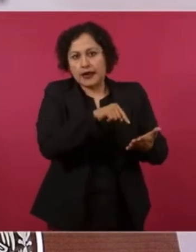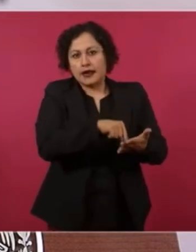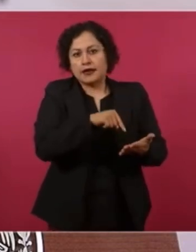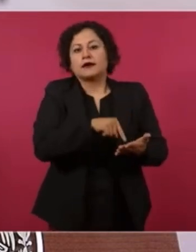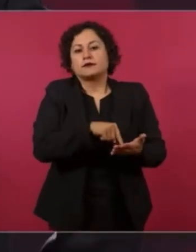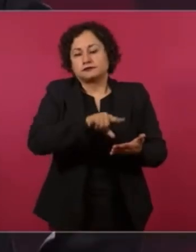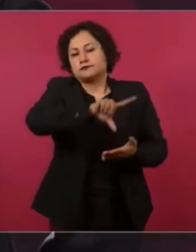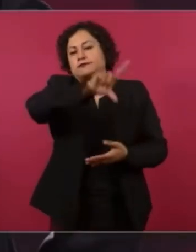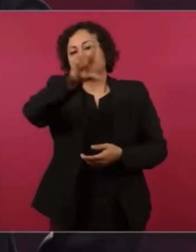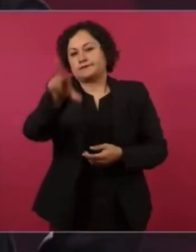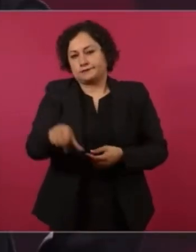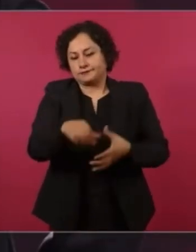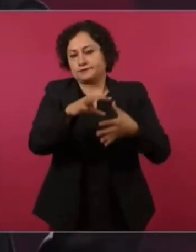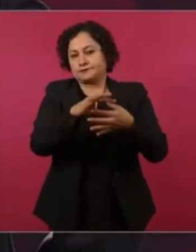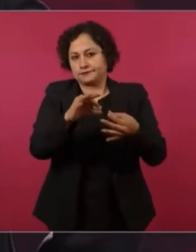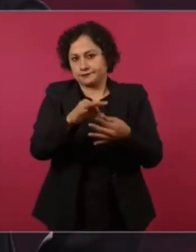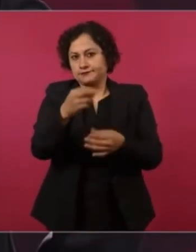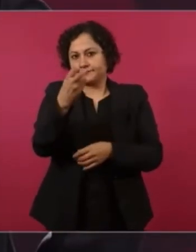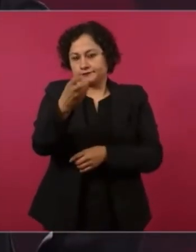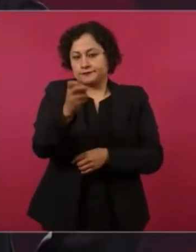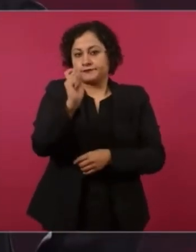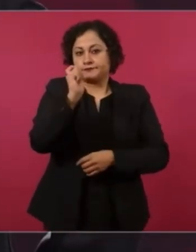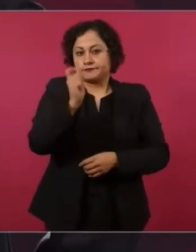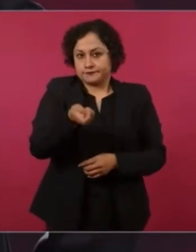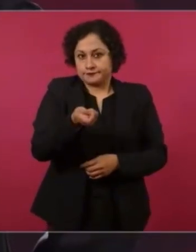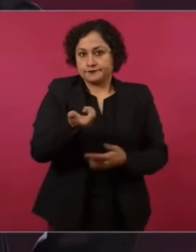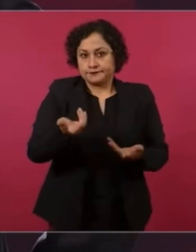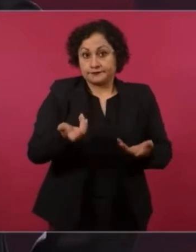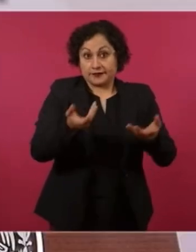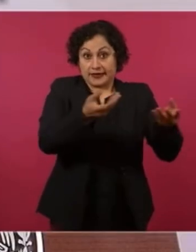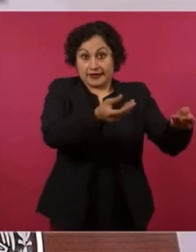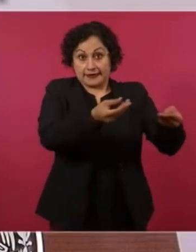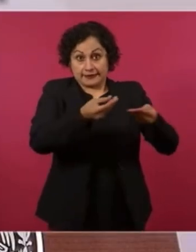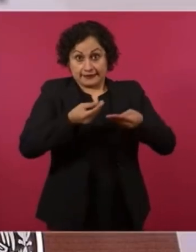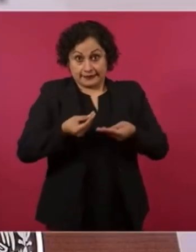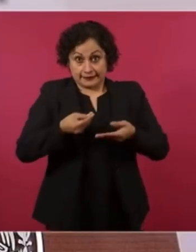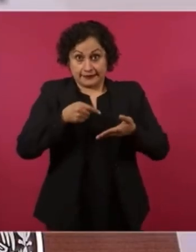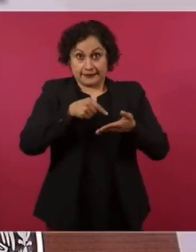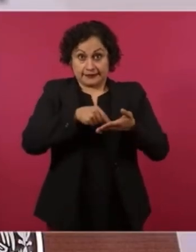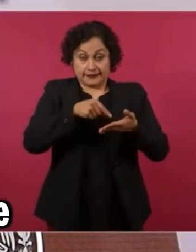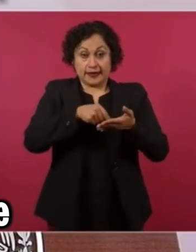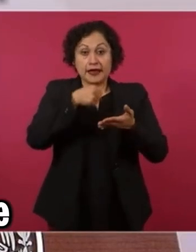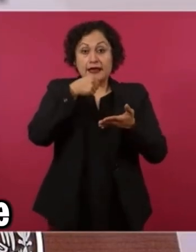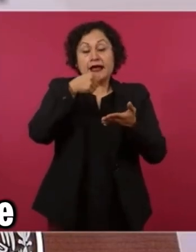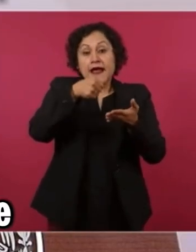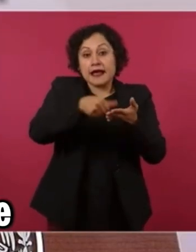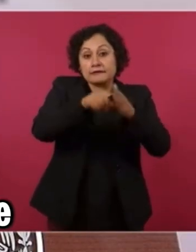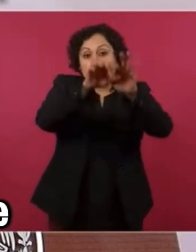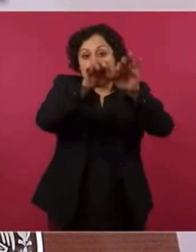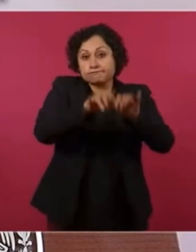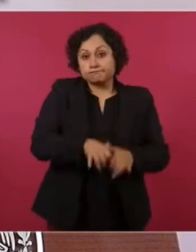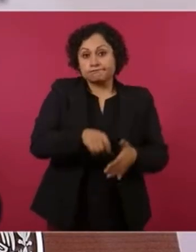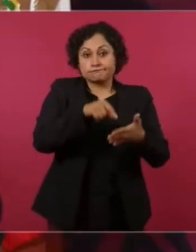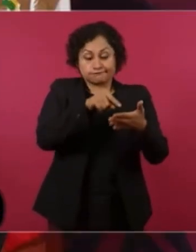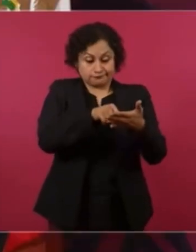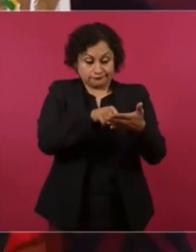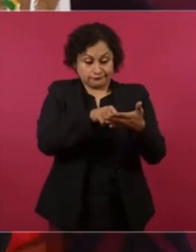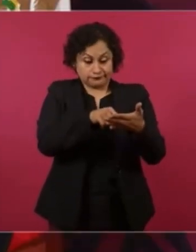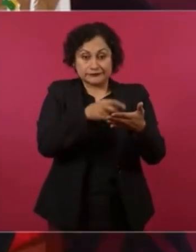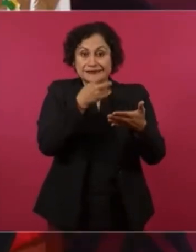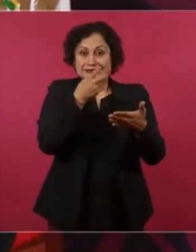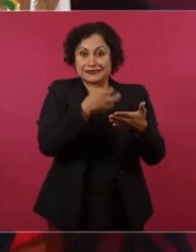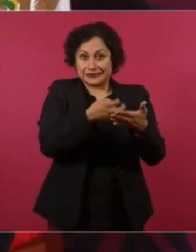el mal de brindarnos la segunda sala. Estamos luchando porque se quite.